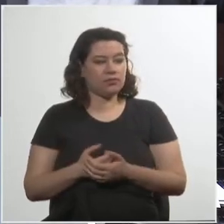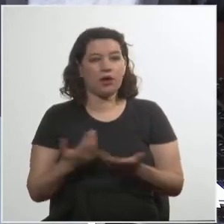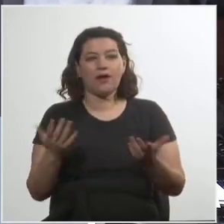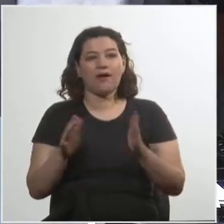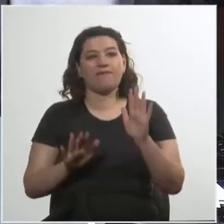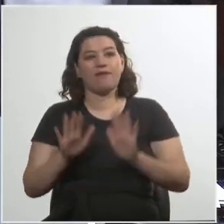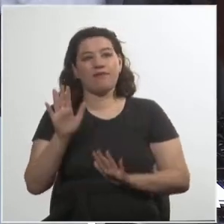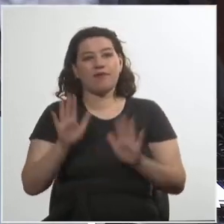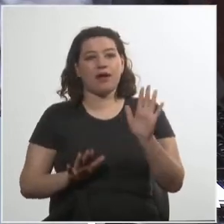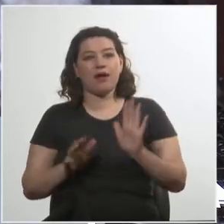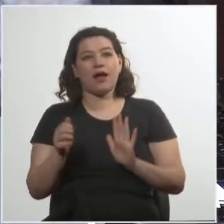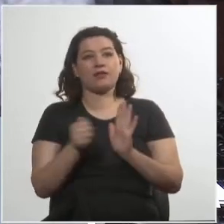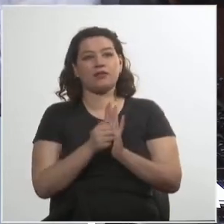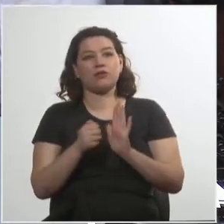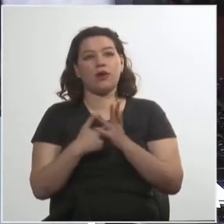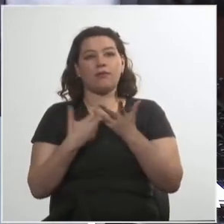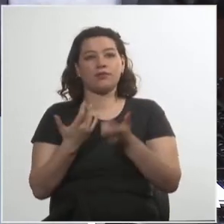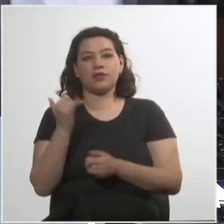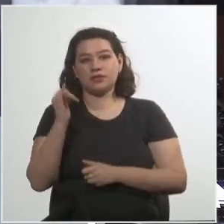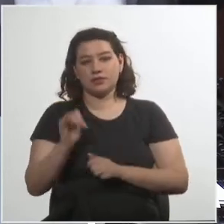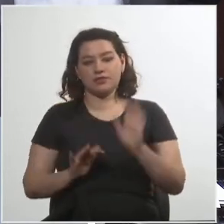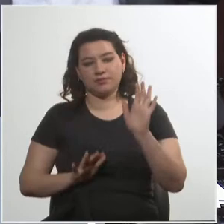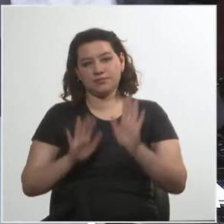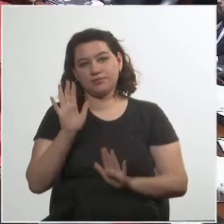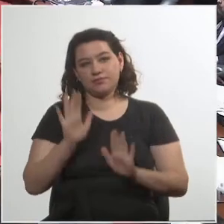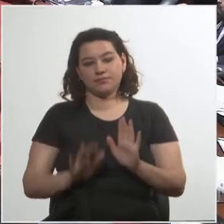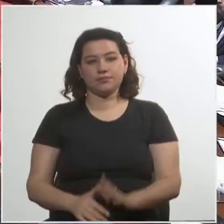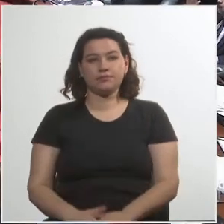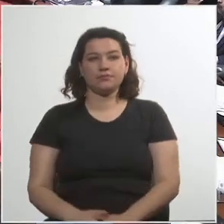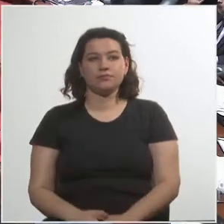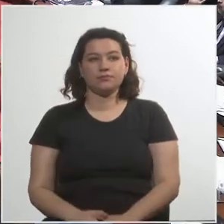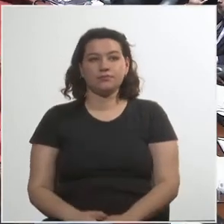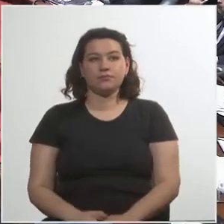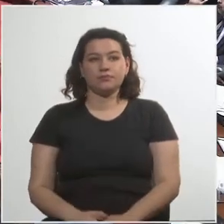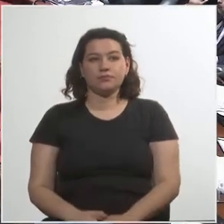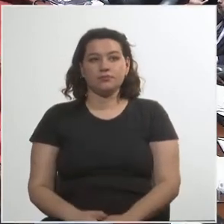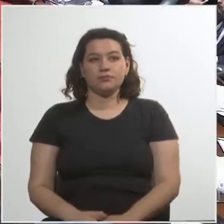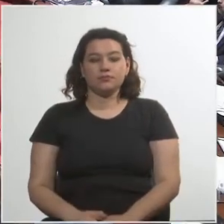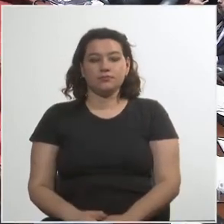procedemos a votar Entonces por la afirmativa sirva de hacer expresar